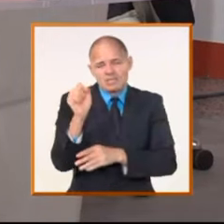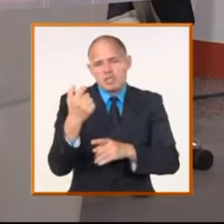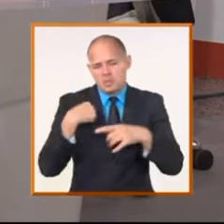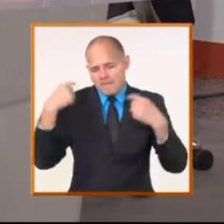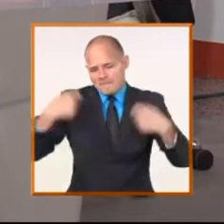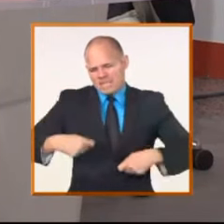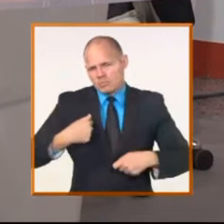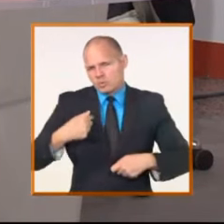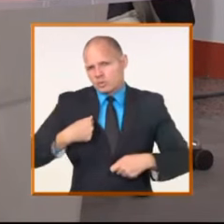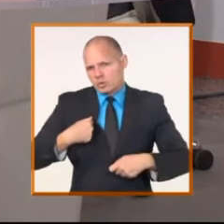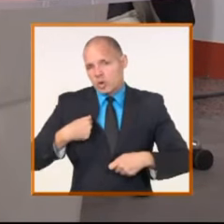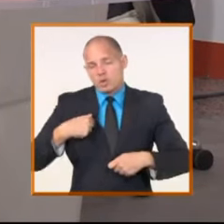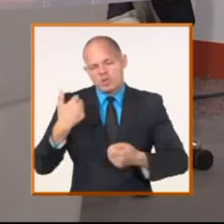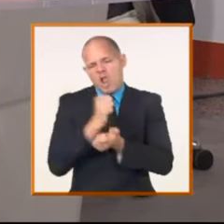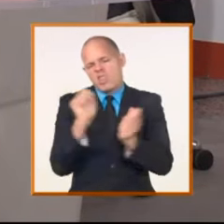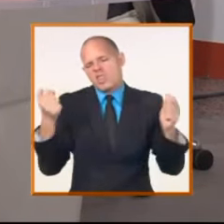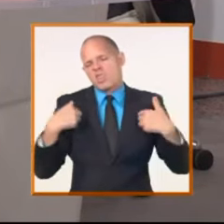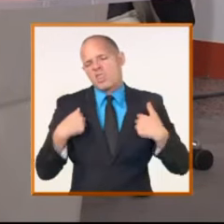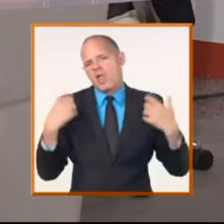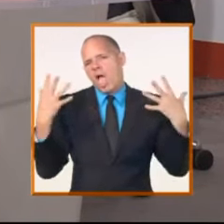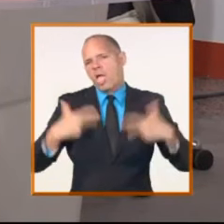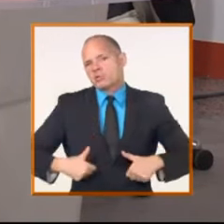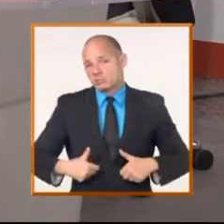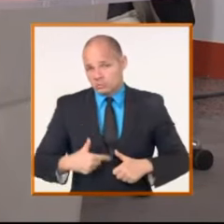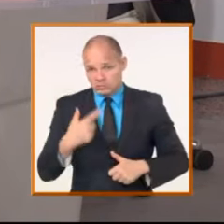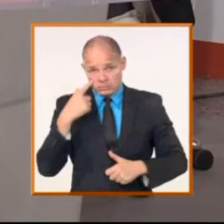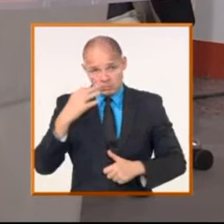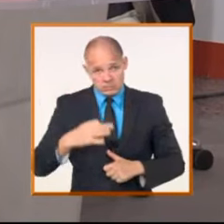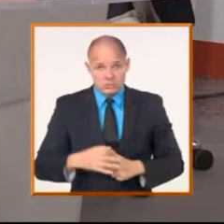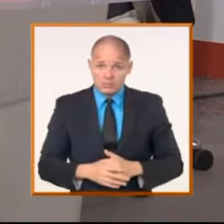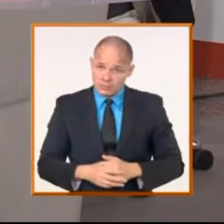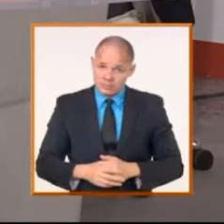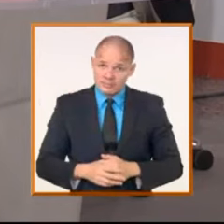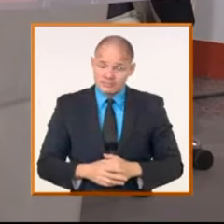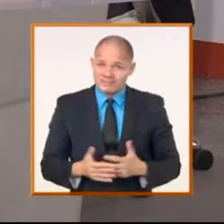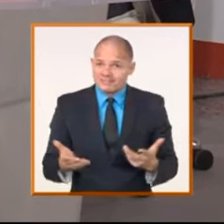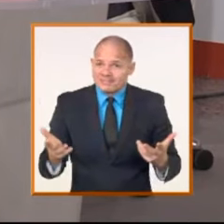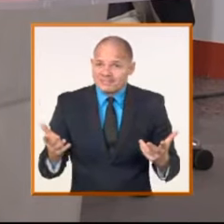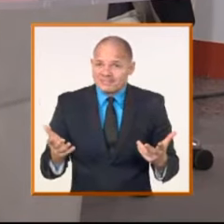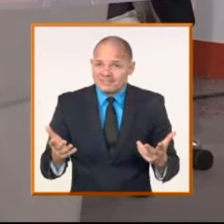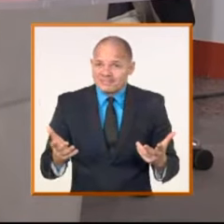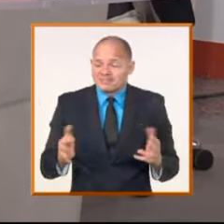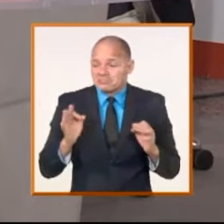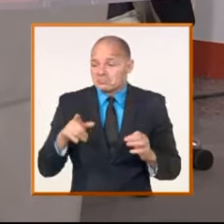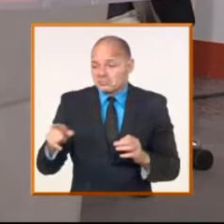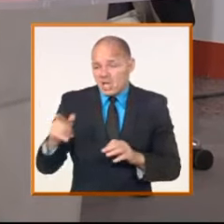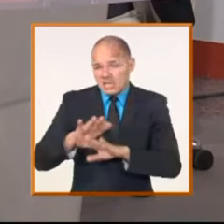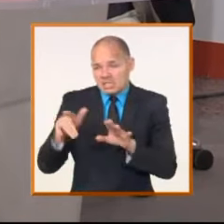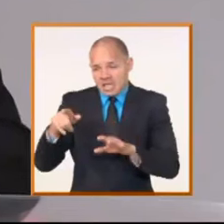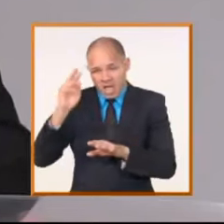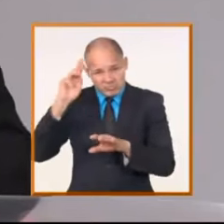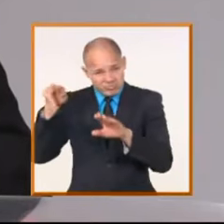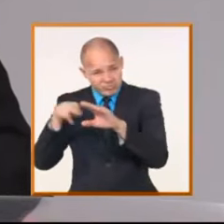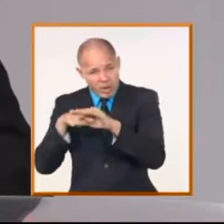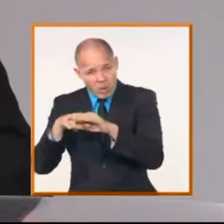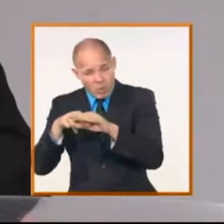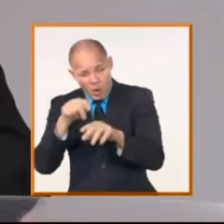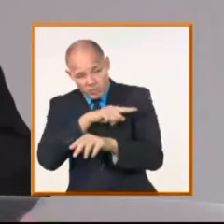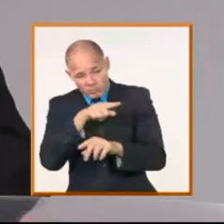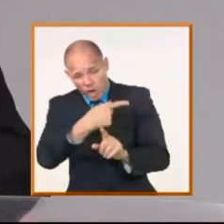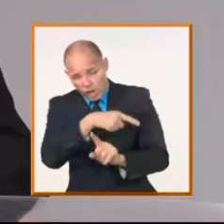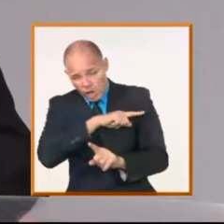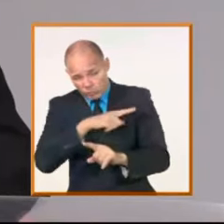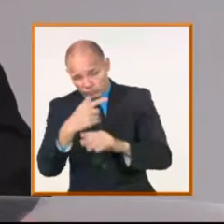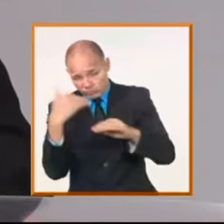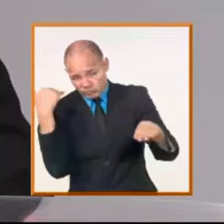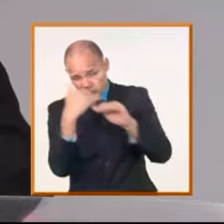una venganza de parte de Trump, por decirlo de alguna manera, ¿no? O sea, el hecho de un ajuste de cuentas con los que hicieron eso. Sí, el fenómeno existe y eso lo afecta, pero